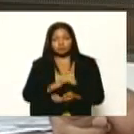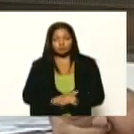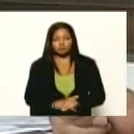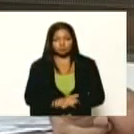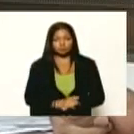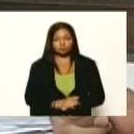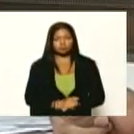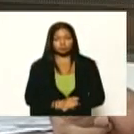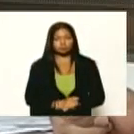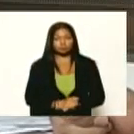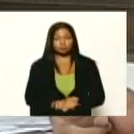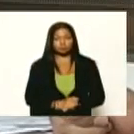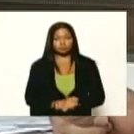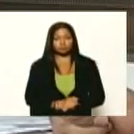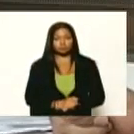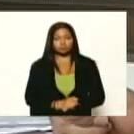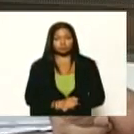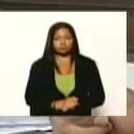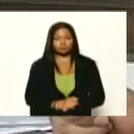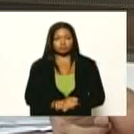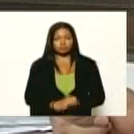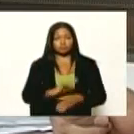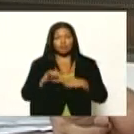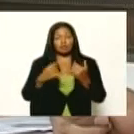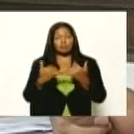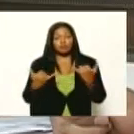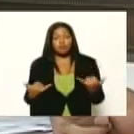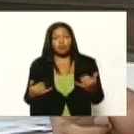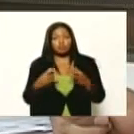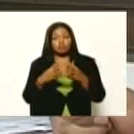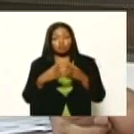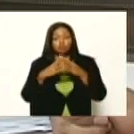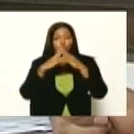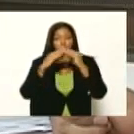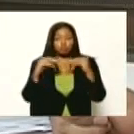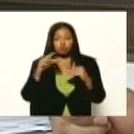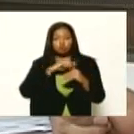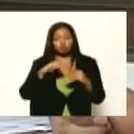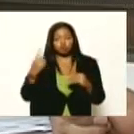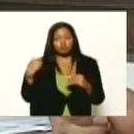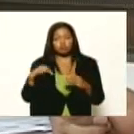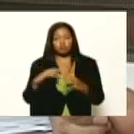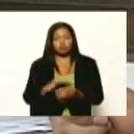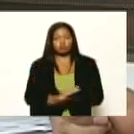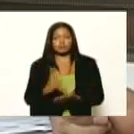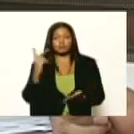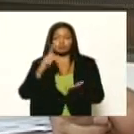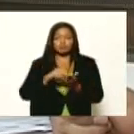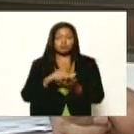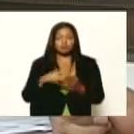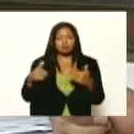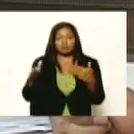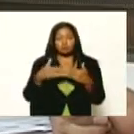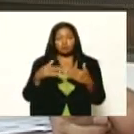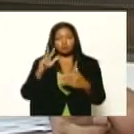Tiene, presidente, hasta ahora, de todo lo que tenemos cerrado nosotros, la participación la cerramos